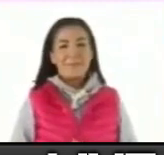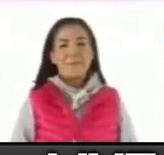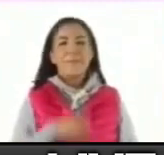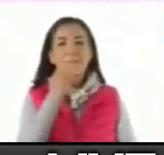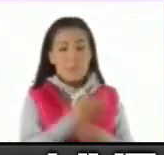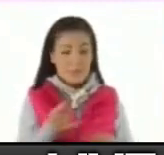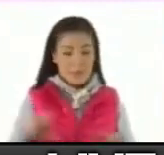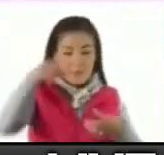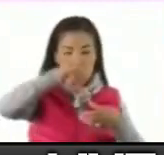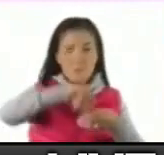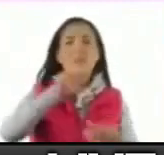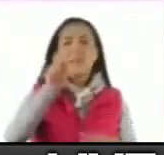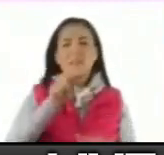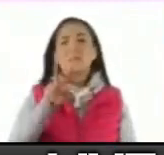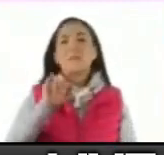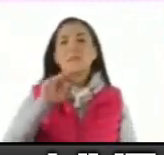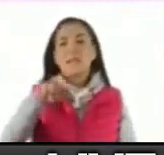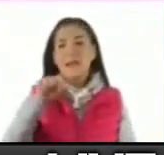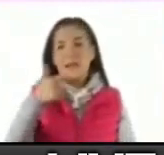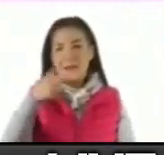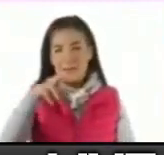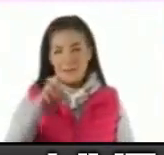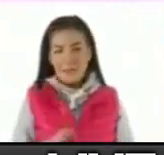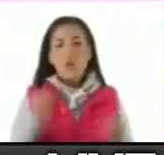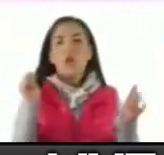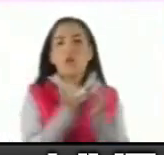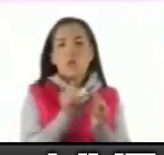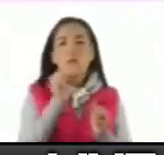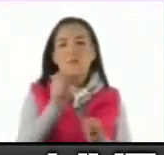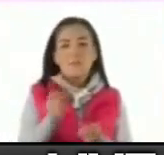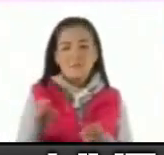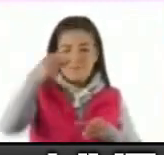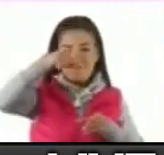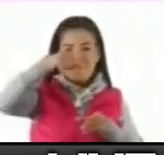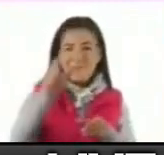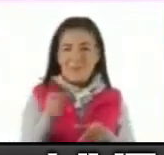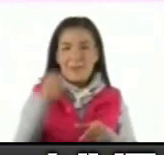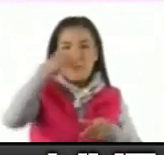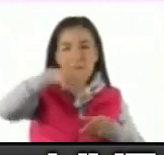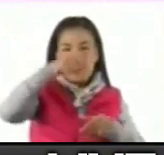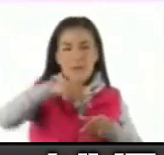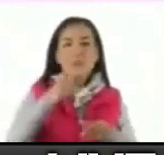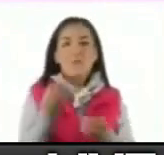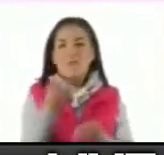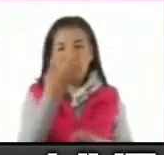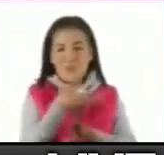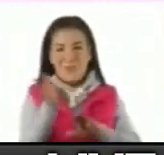Mezclamos vinagre con pastillas de bicarbonato.